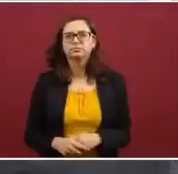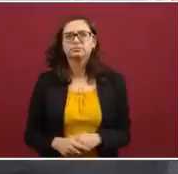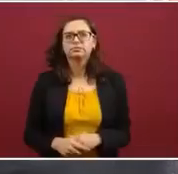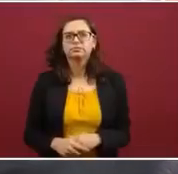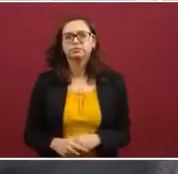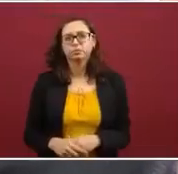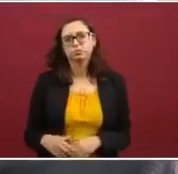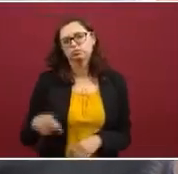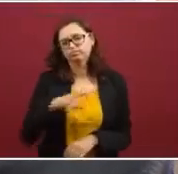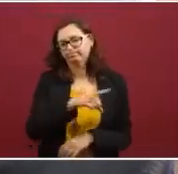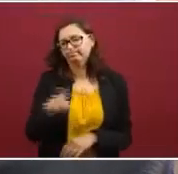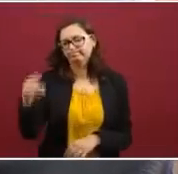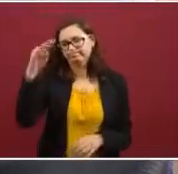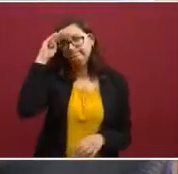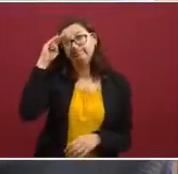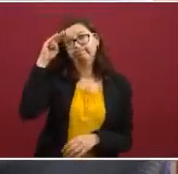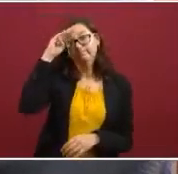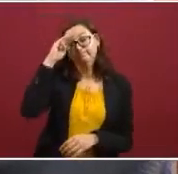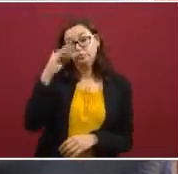una gran ventaja